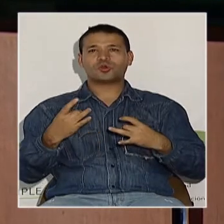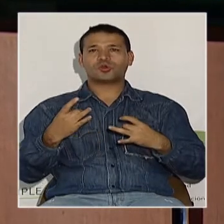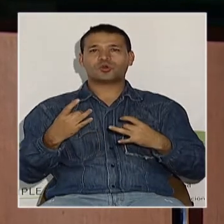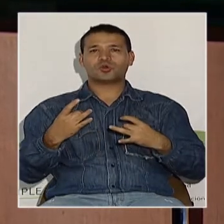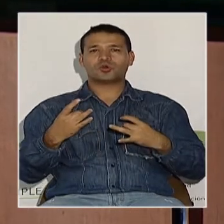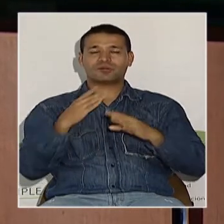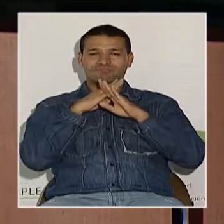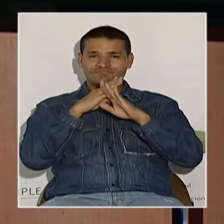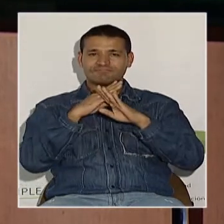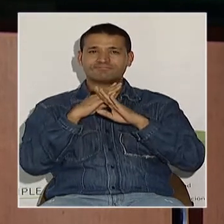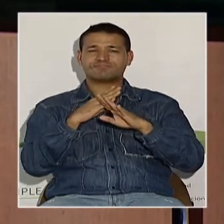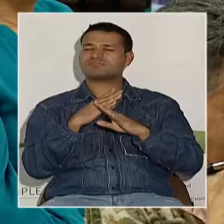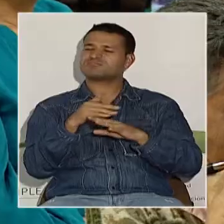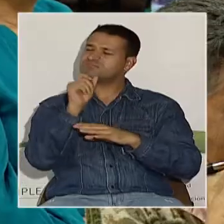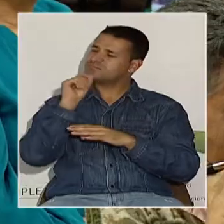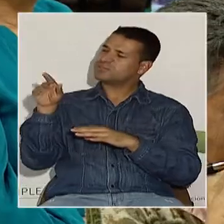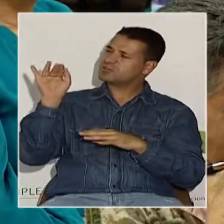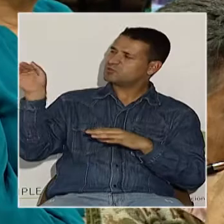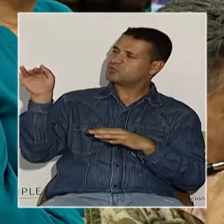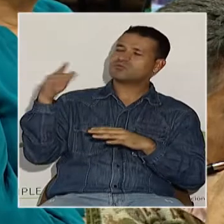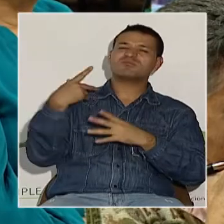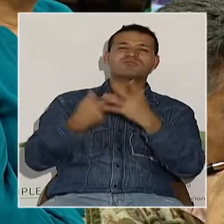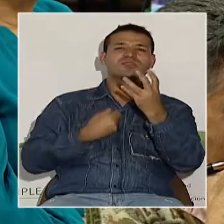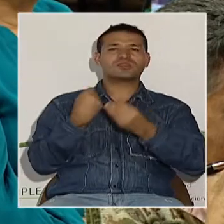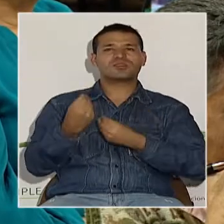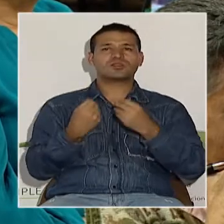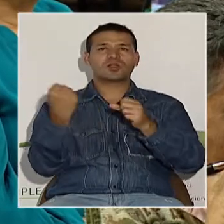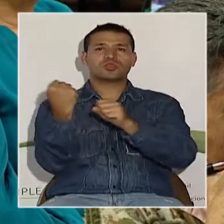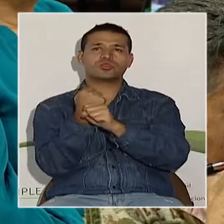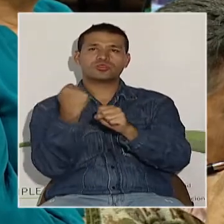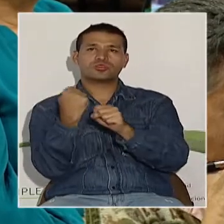Cuando a mí me preguntan, ¿usted qué hace? Y yo les digo, no, es que